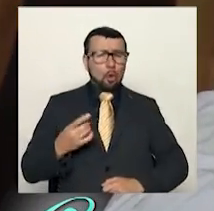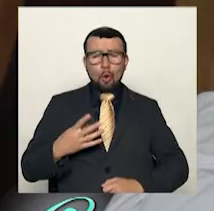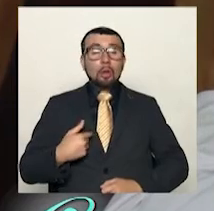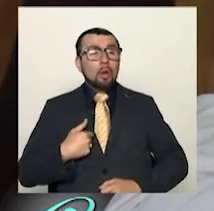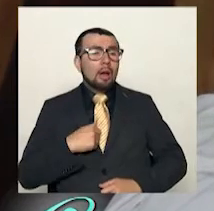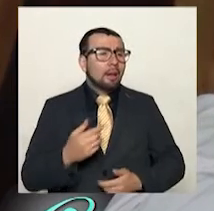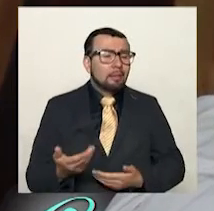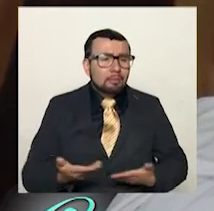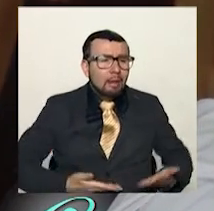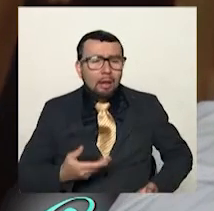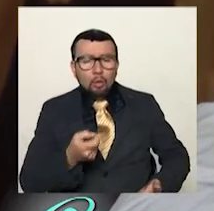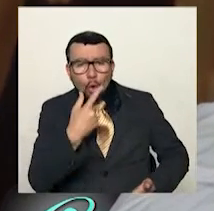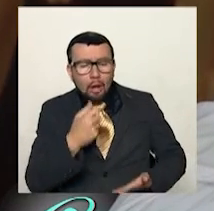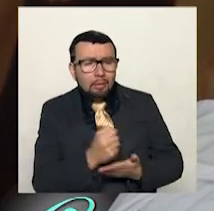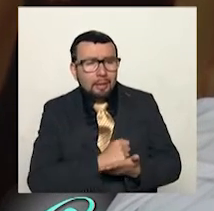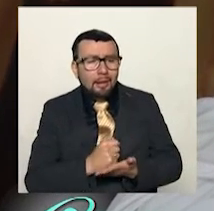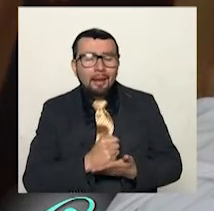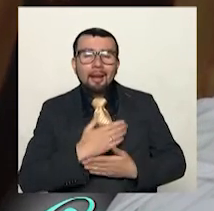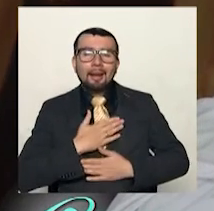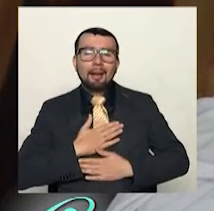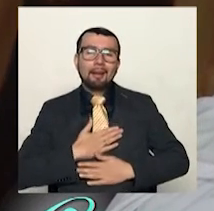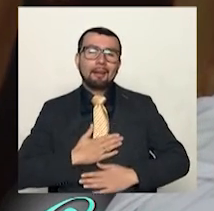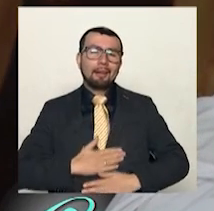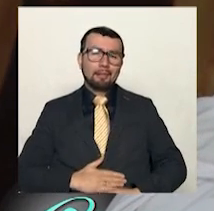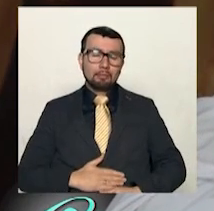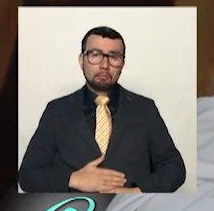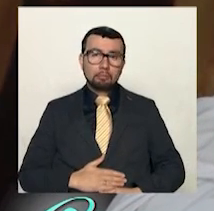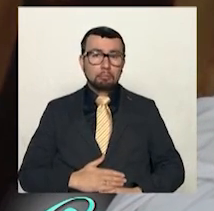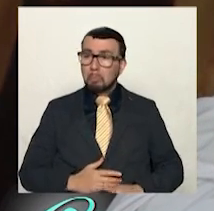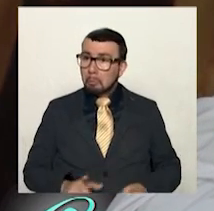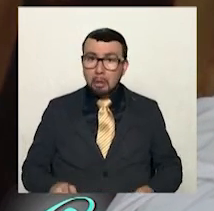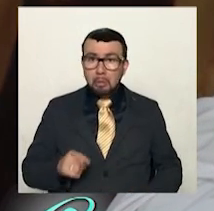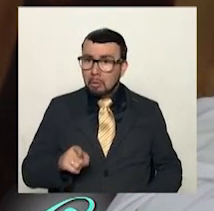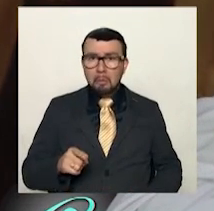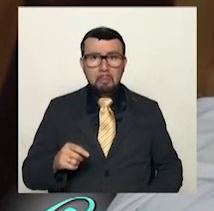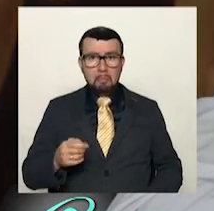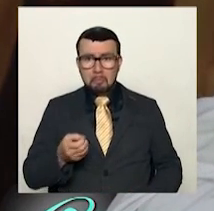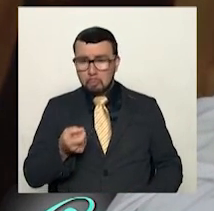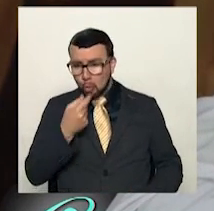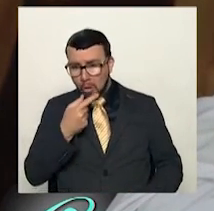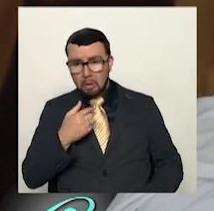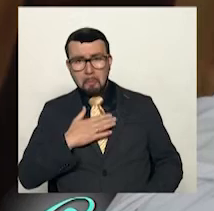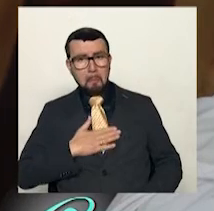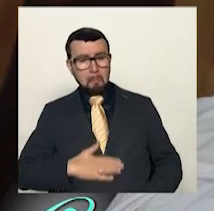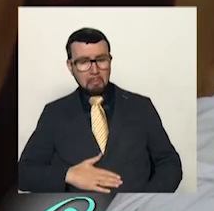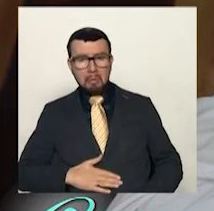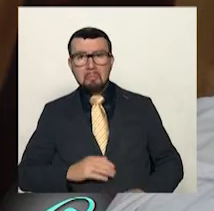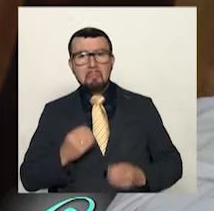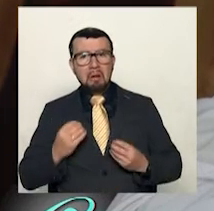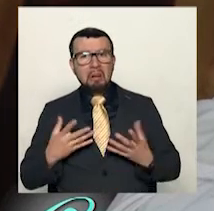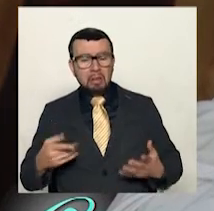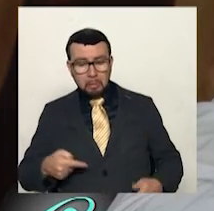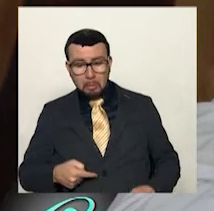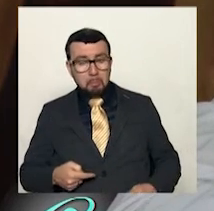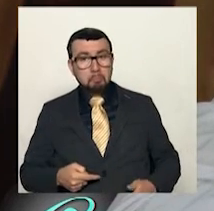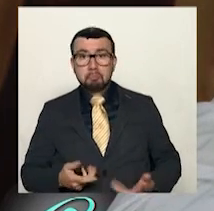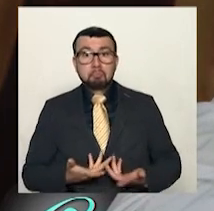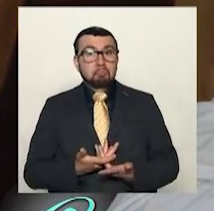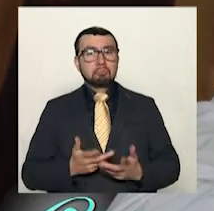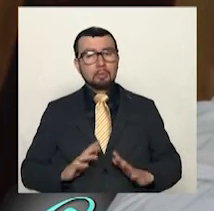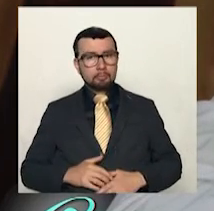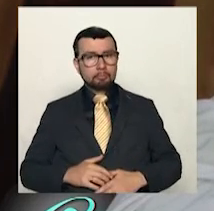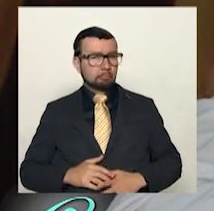dolor porque me dolía, pero finalmente nunca supieron para qué se lo tomaron. Ahora vámonos al